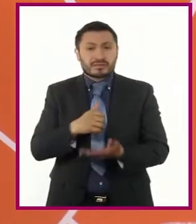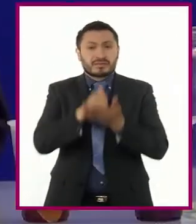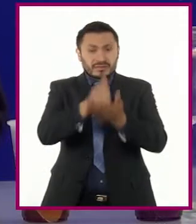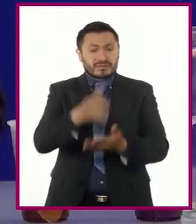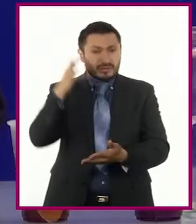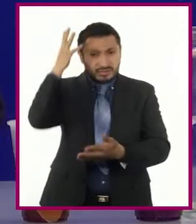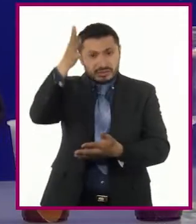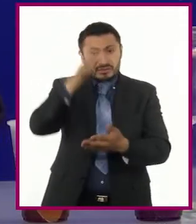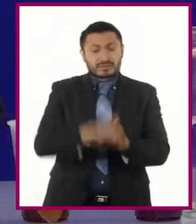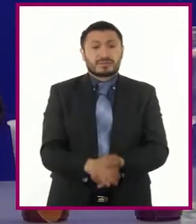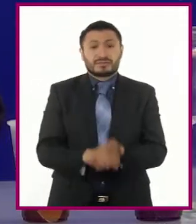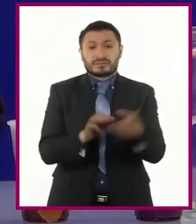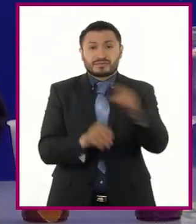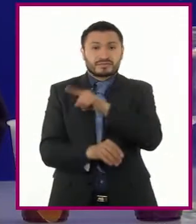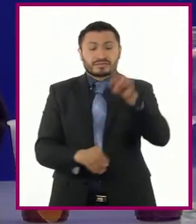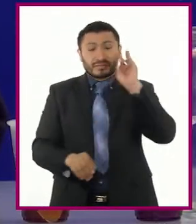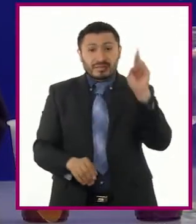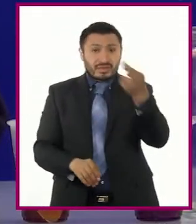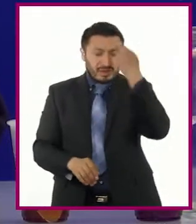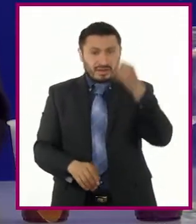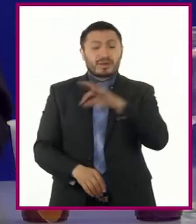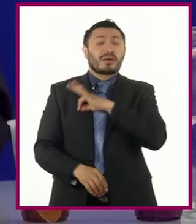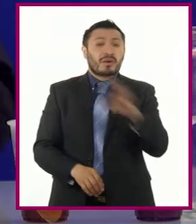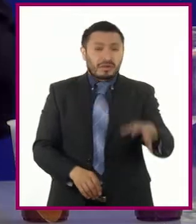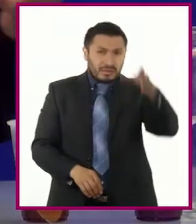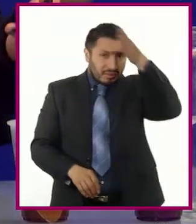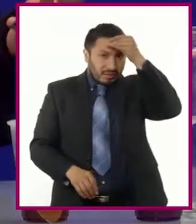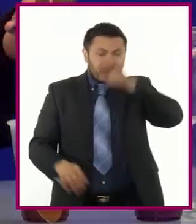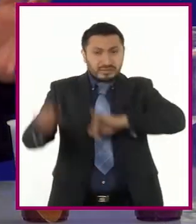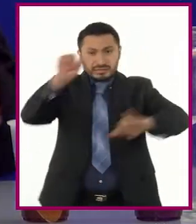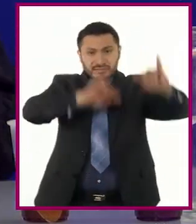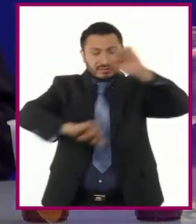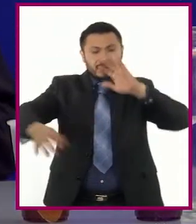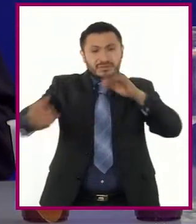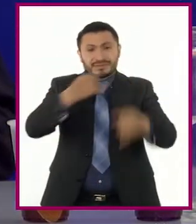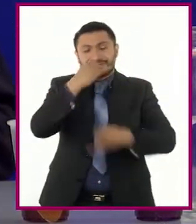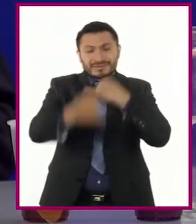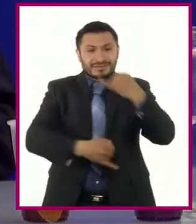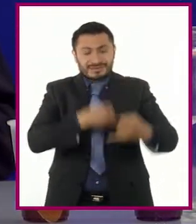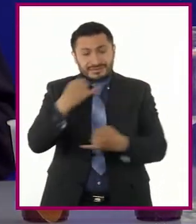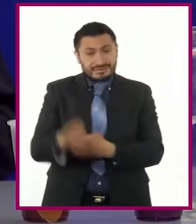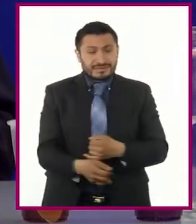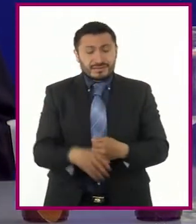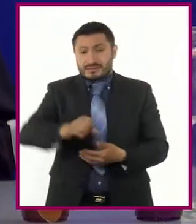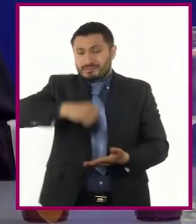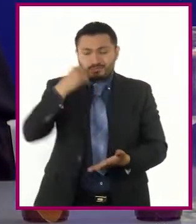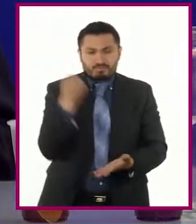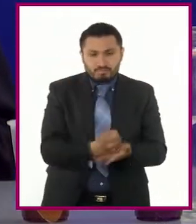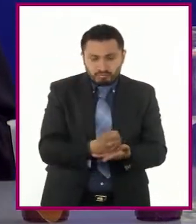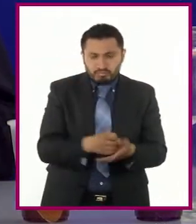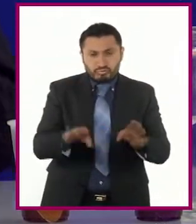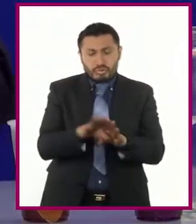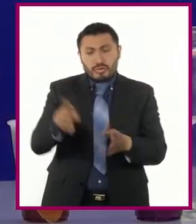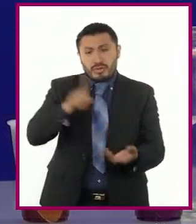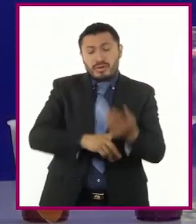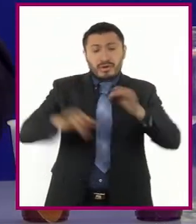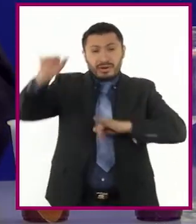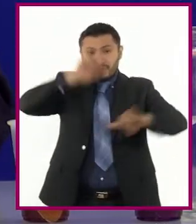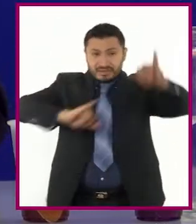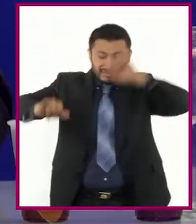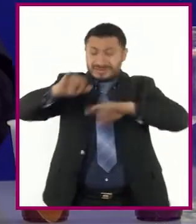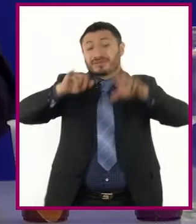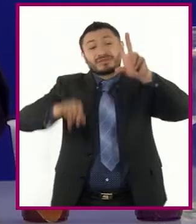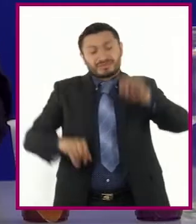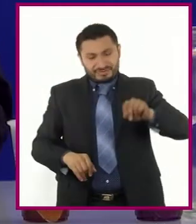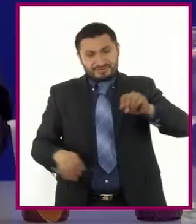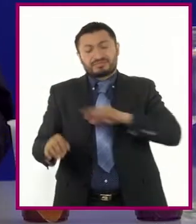futuro. Recuerden que es posible aprender química jugando, no necesariamente desde un laboratorio. Puede